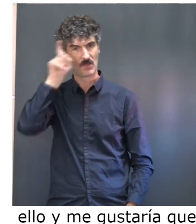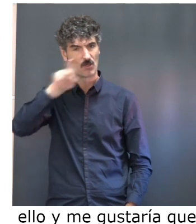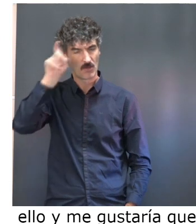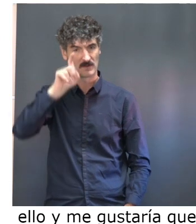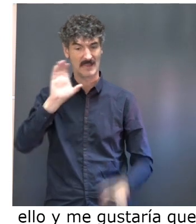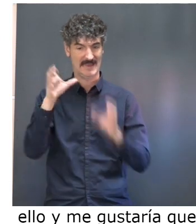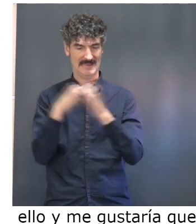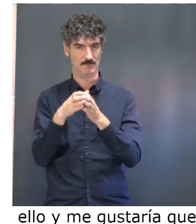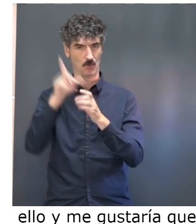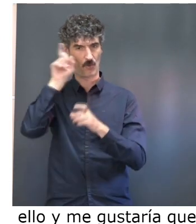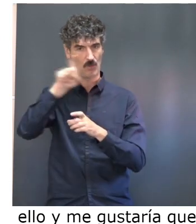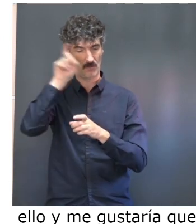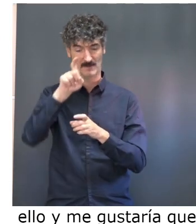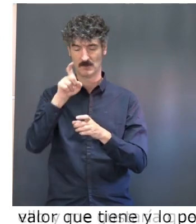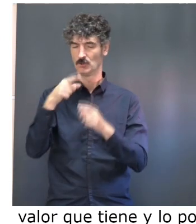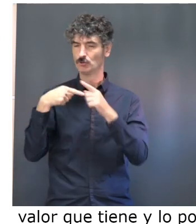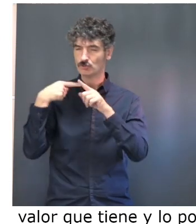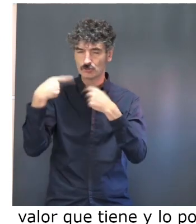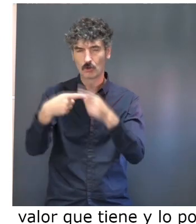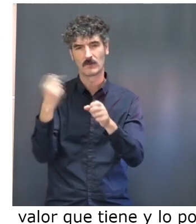sus personas, ¿no? Que están ahí día a día,